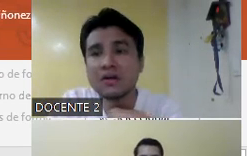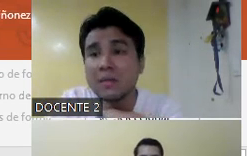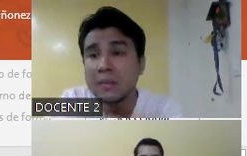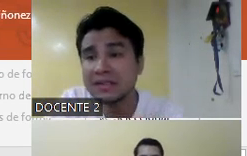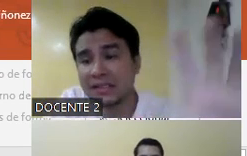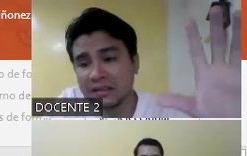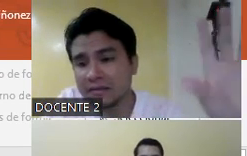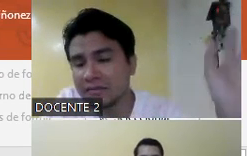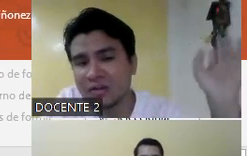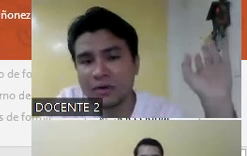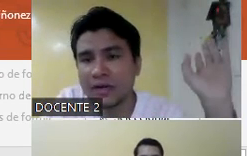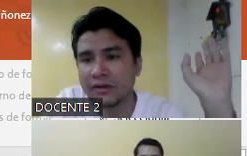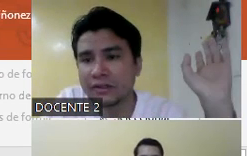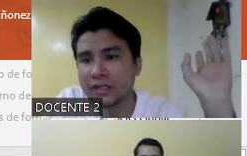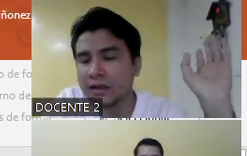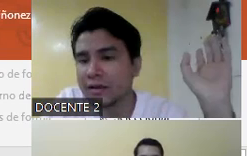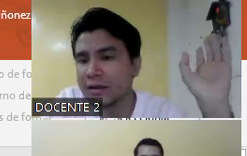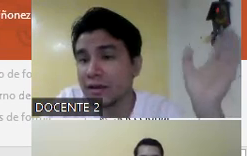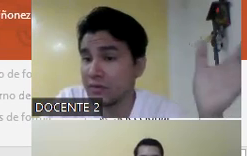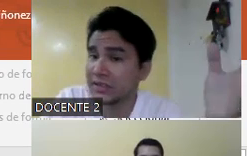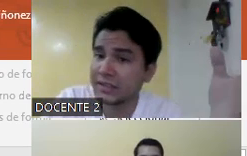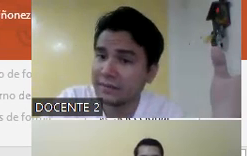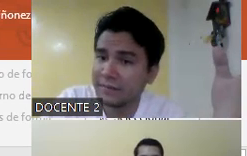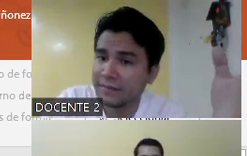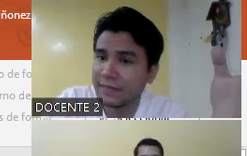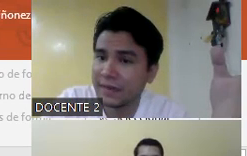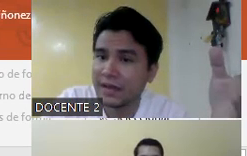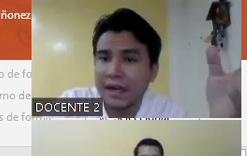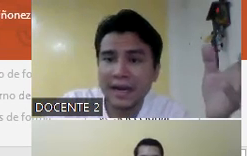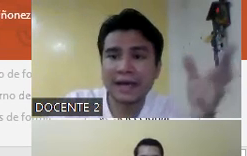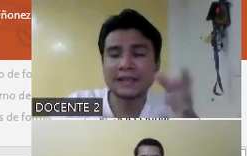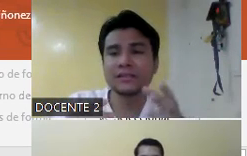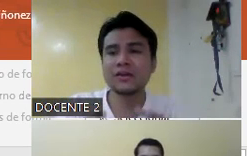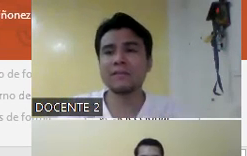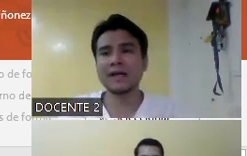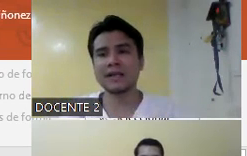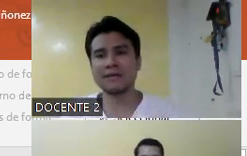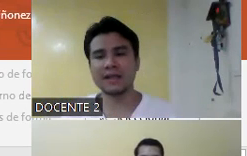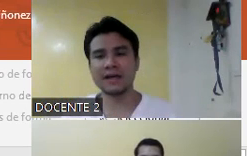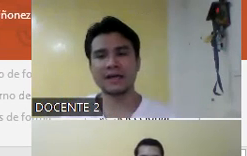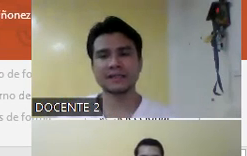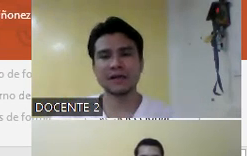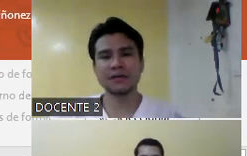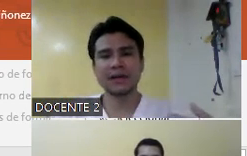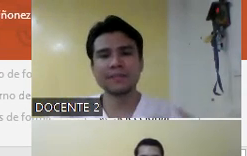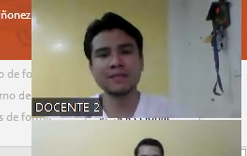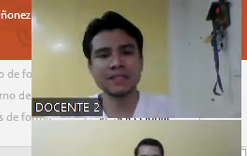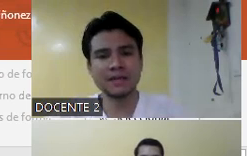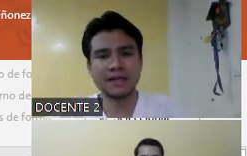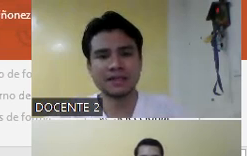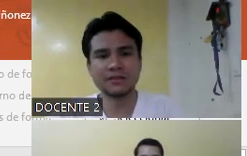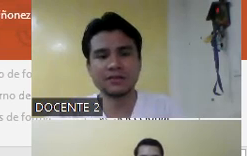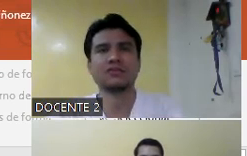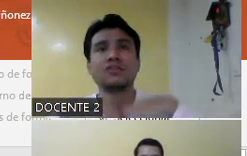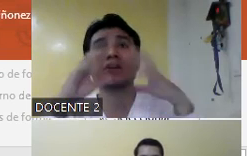dice, con que me presente, yo le pongo la nota? Y no es así. La atención va derivada hacia lo que a mí me